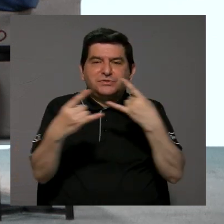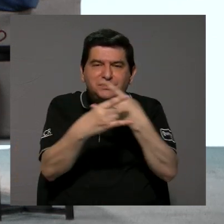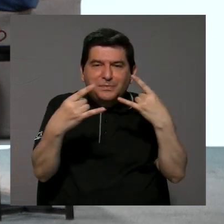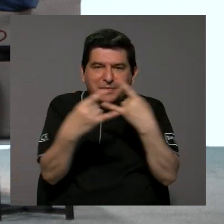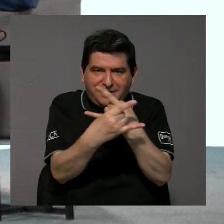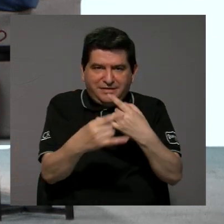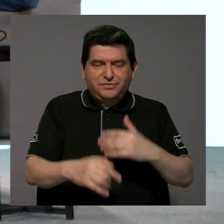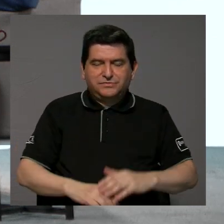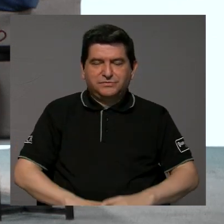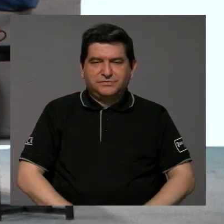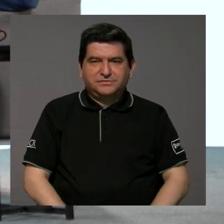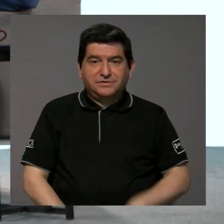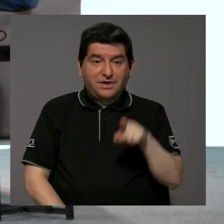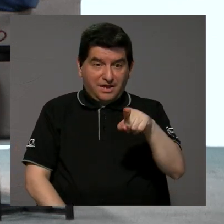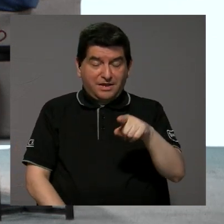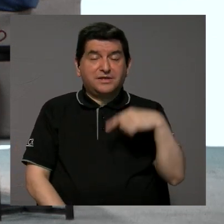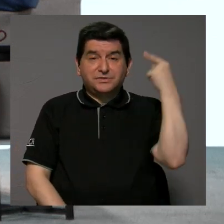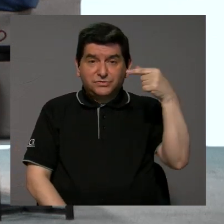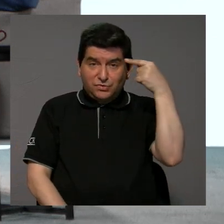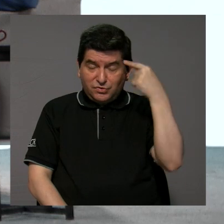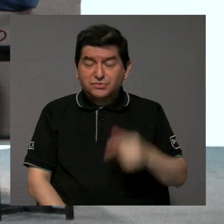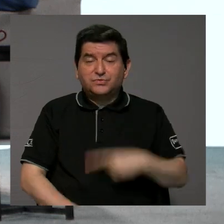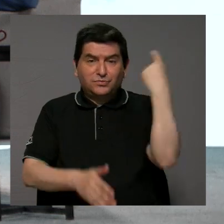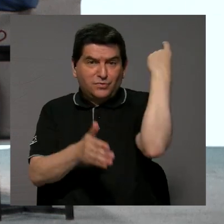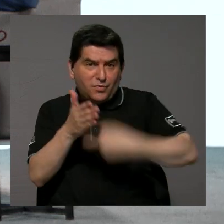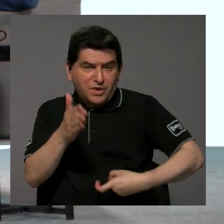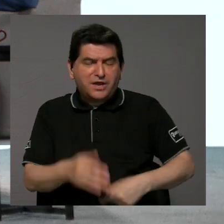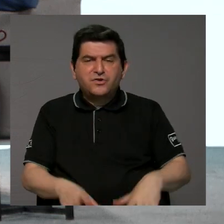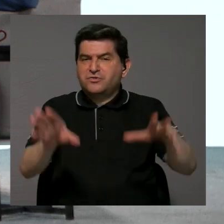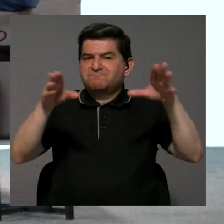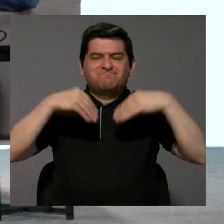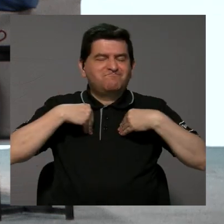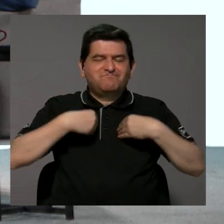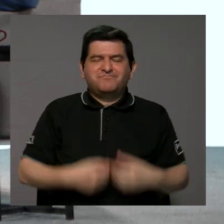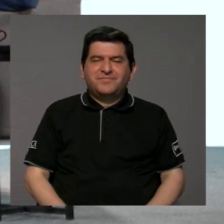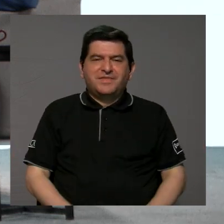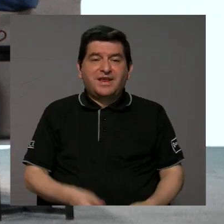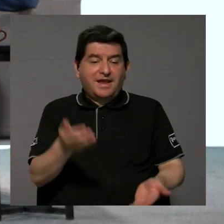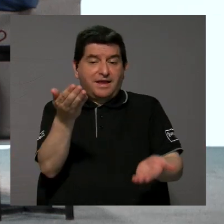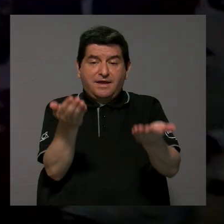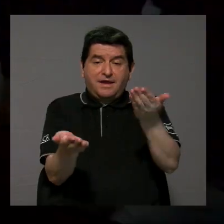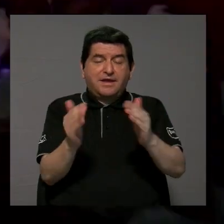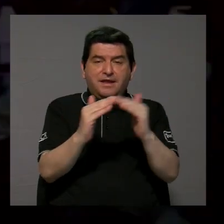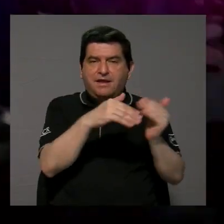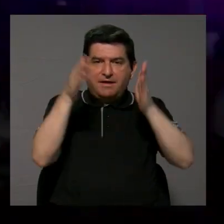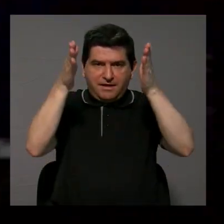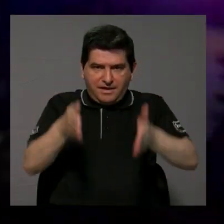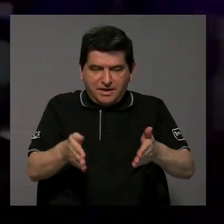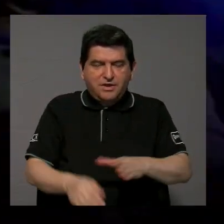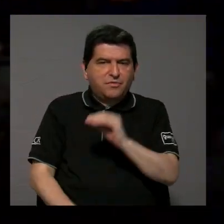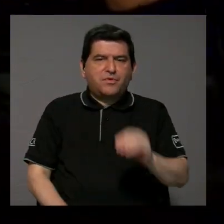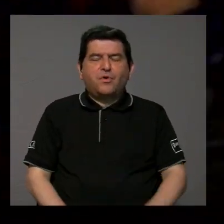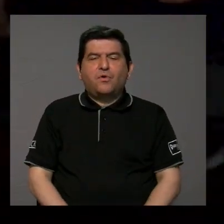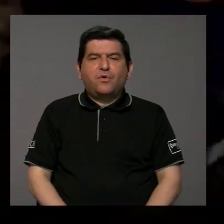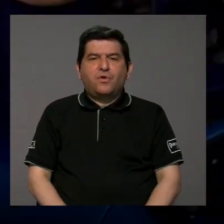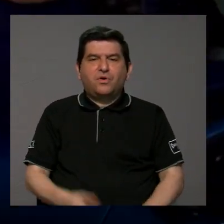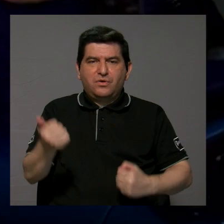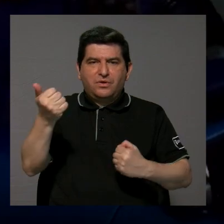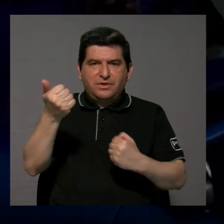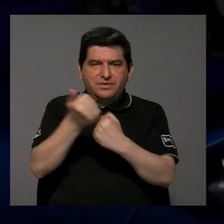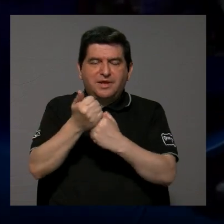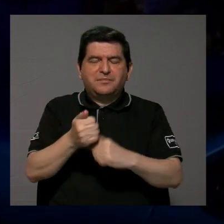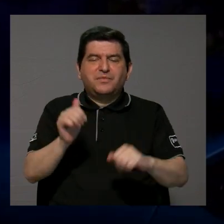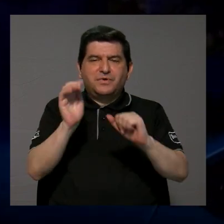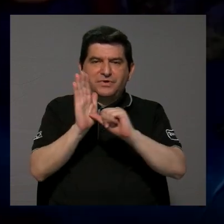mareras. Entonces, eso tienen los gobiernos autoritarios, que no admiten el contrapeso ciudadano ni legislativo